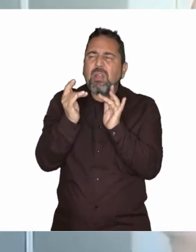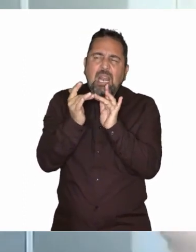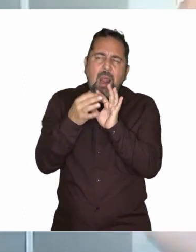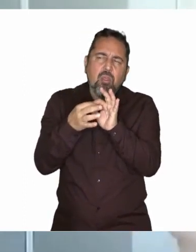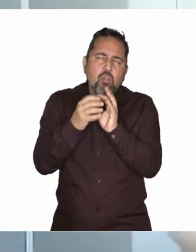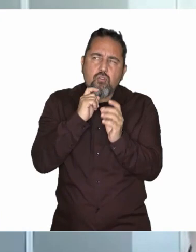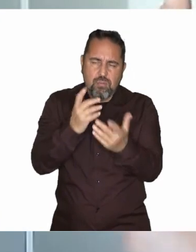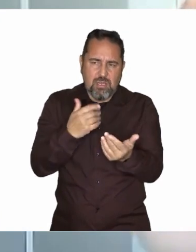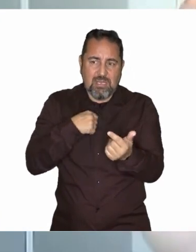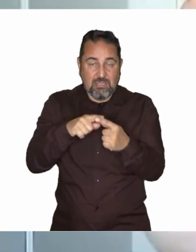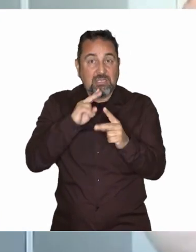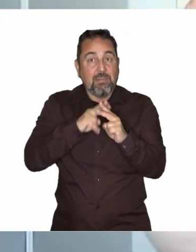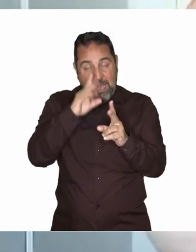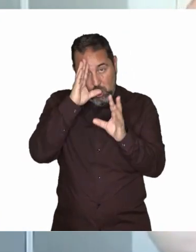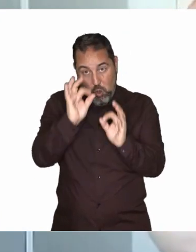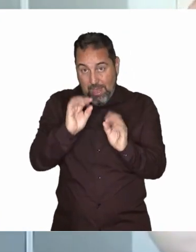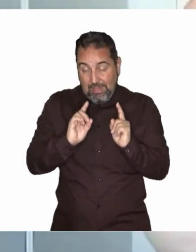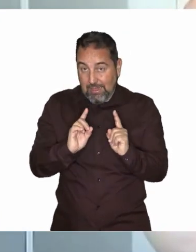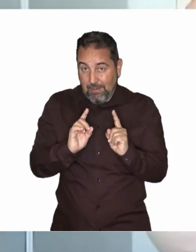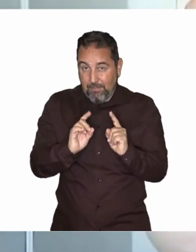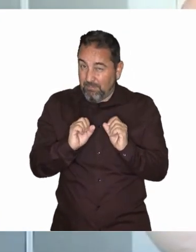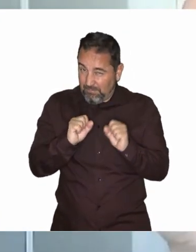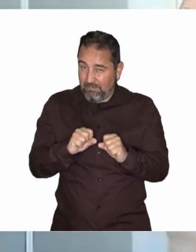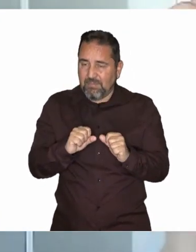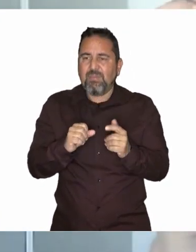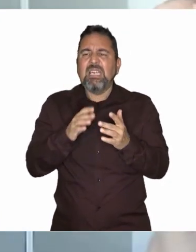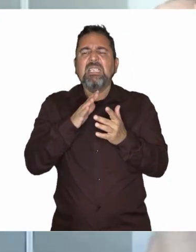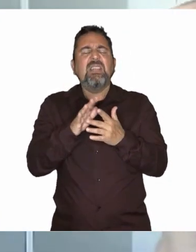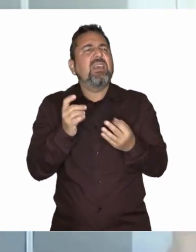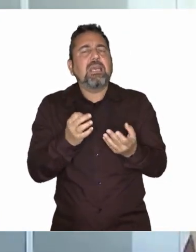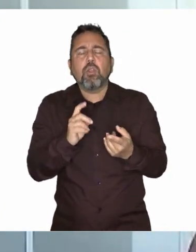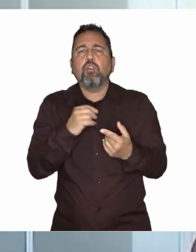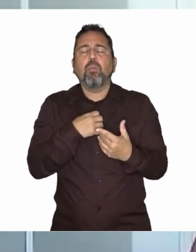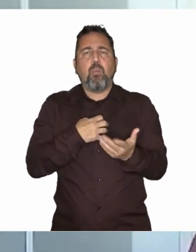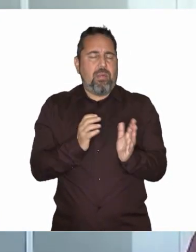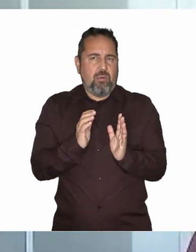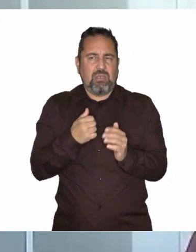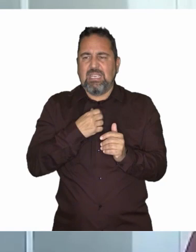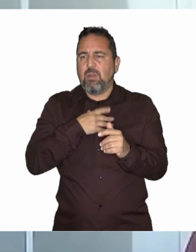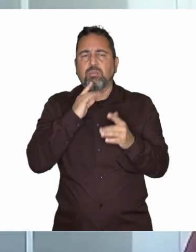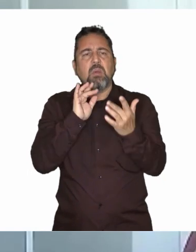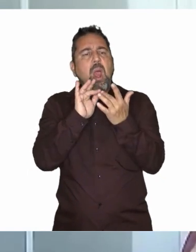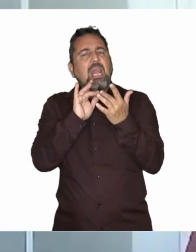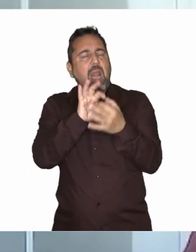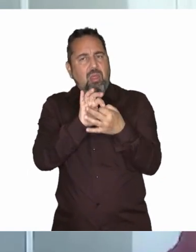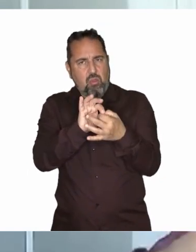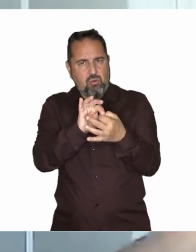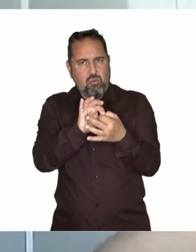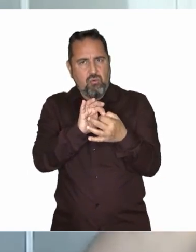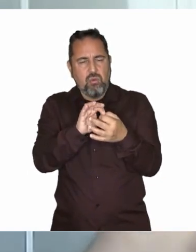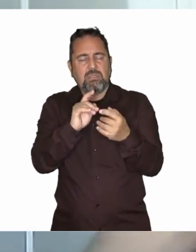mi cliente, que esto sea coherente. ¿Sí? Es decir, no puedo pretender tener una